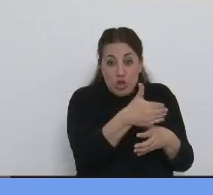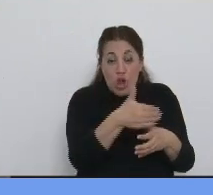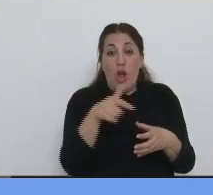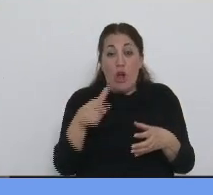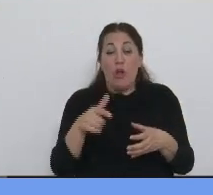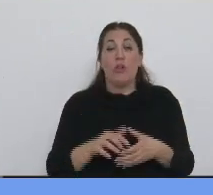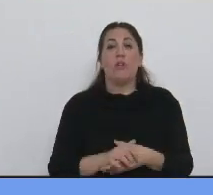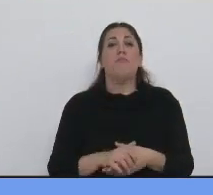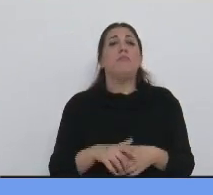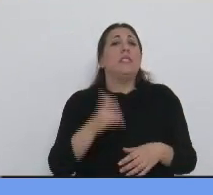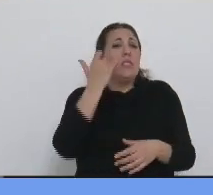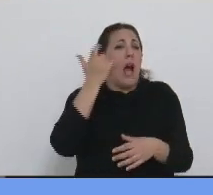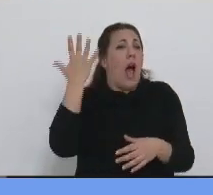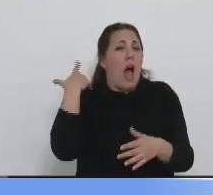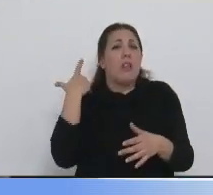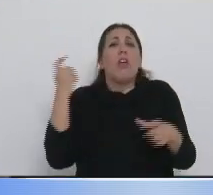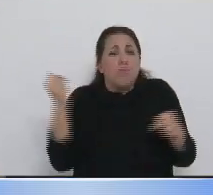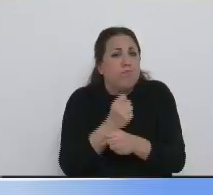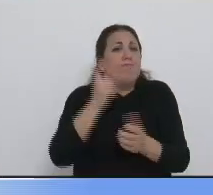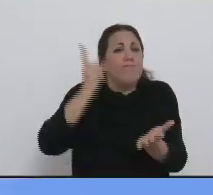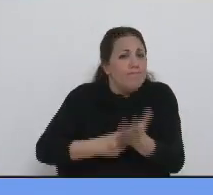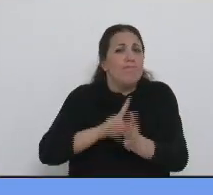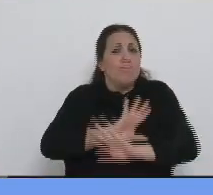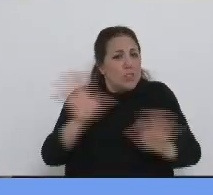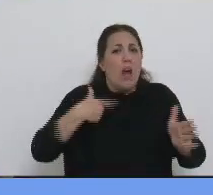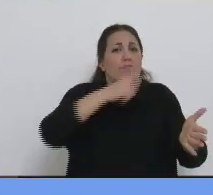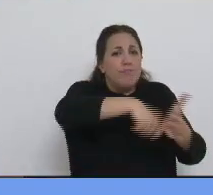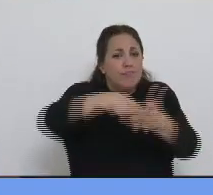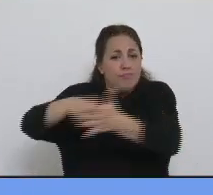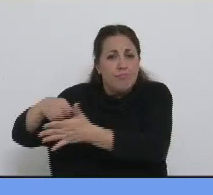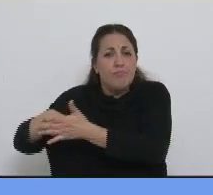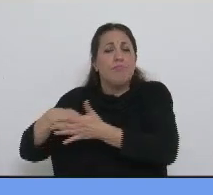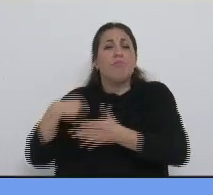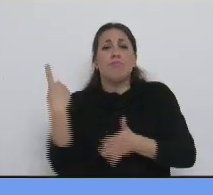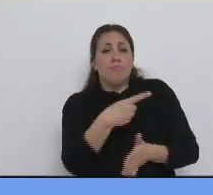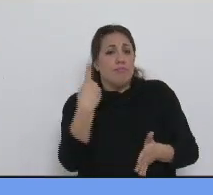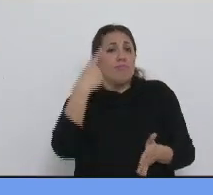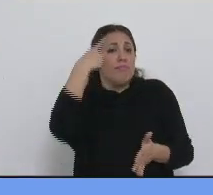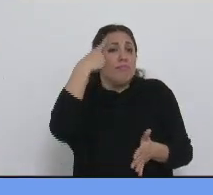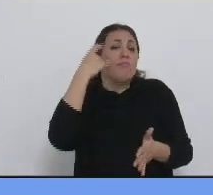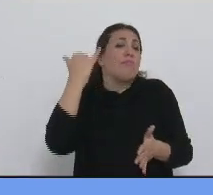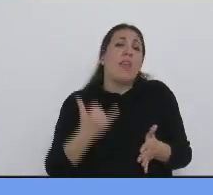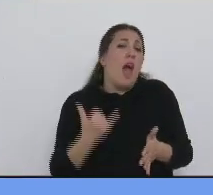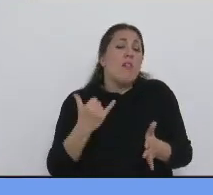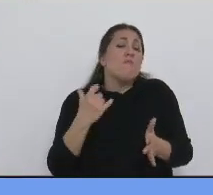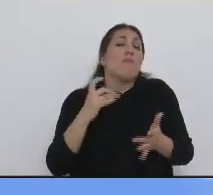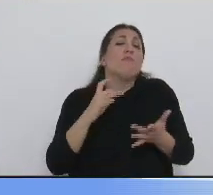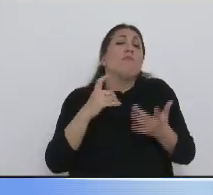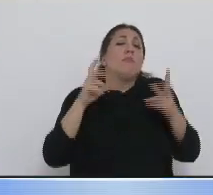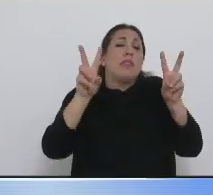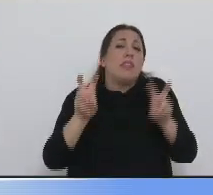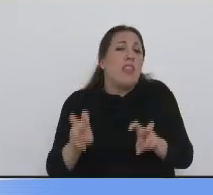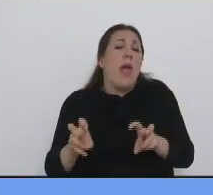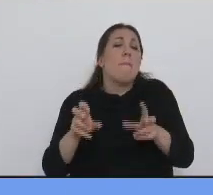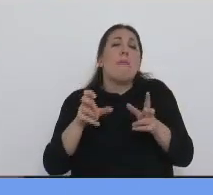un dictamen el cual firmamos y entendimos que por diferentes motivos la lista de ascensos tenía